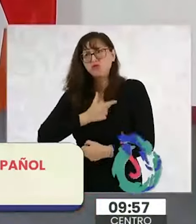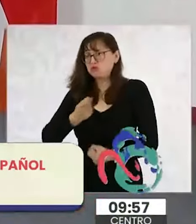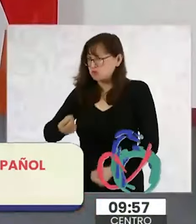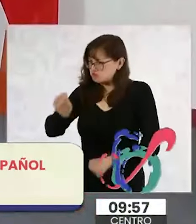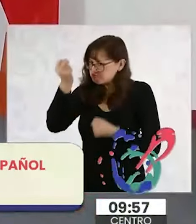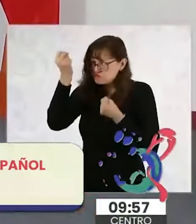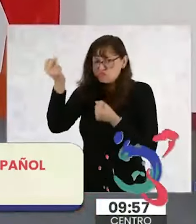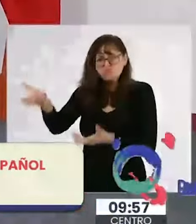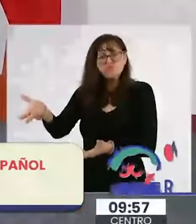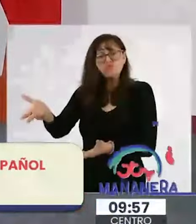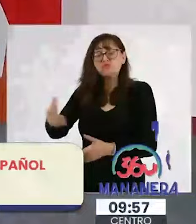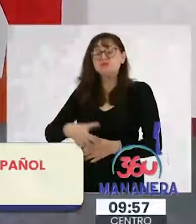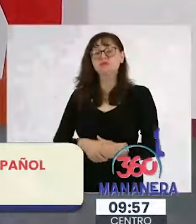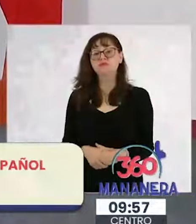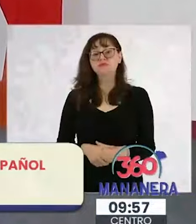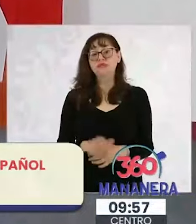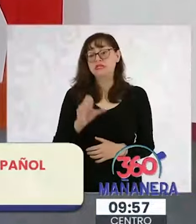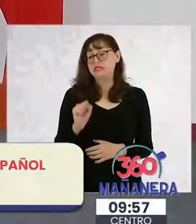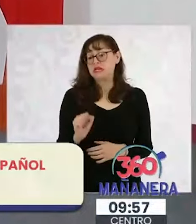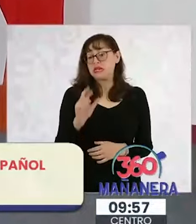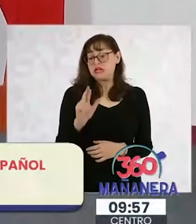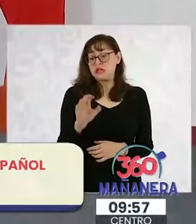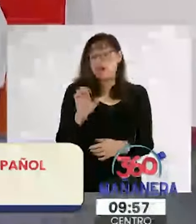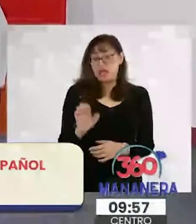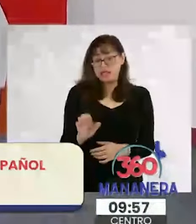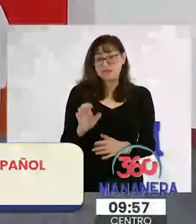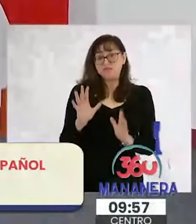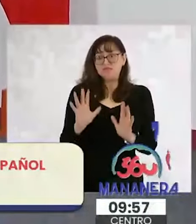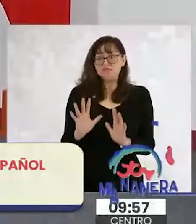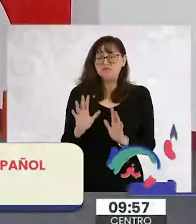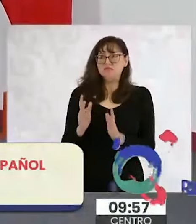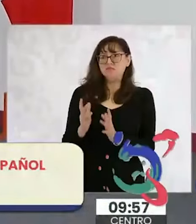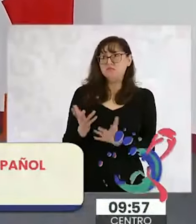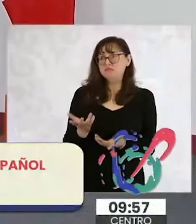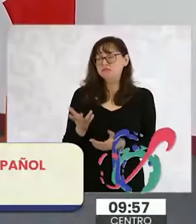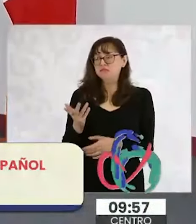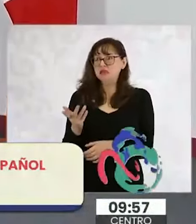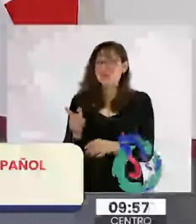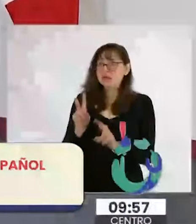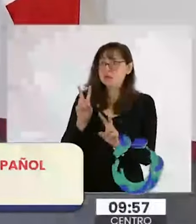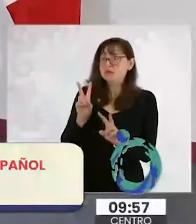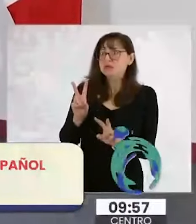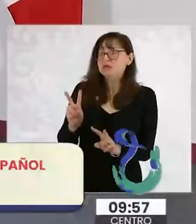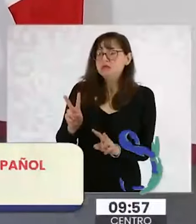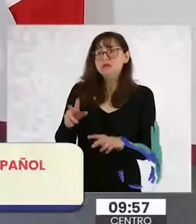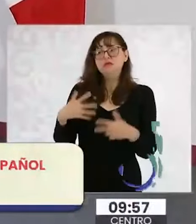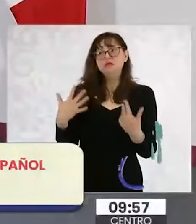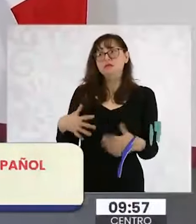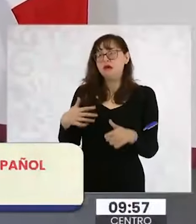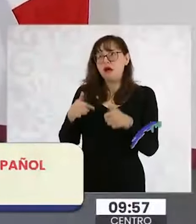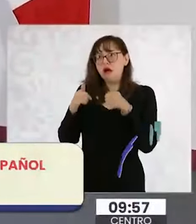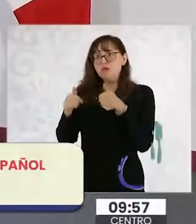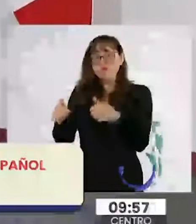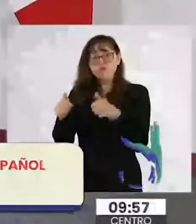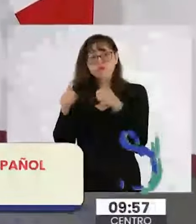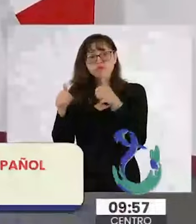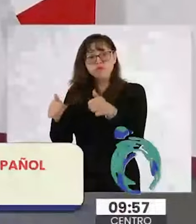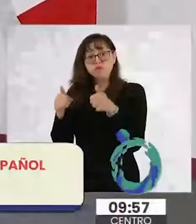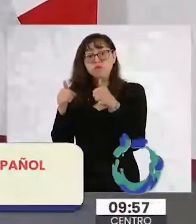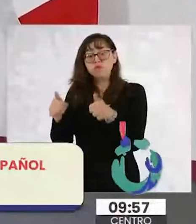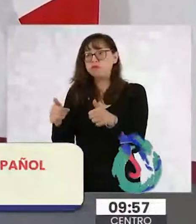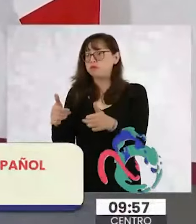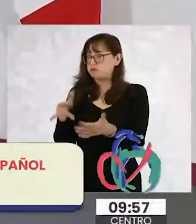ahí el secretario de relaciones exteriores estuvo pendiente desde el primer momento y toda